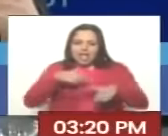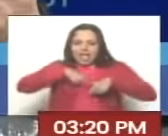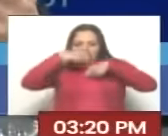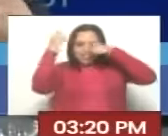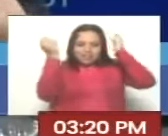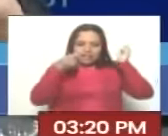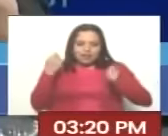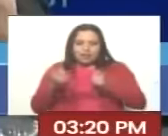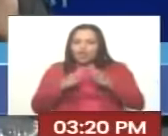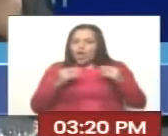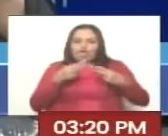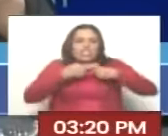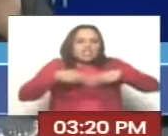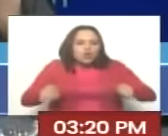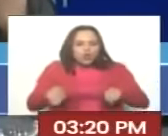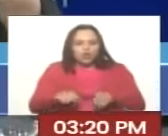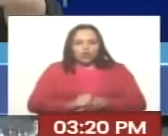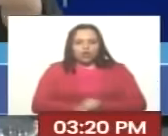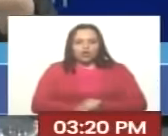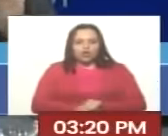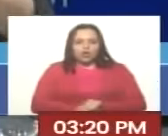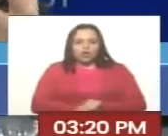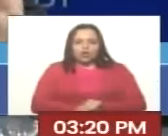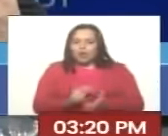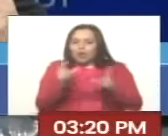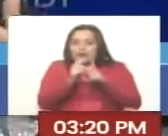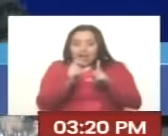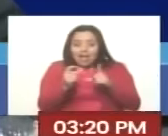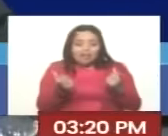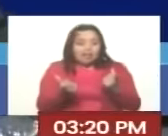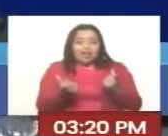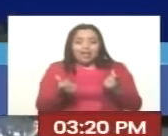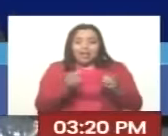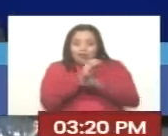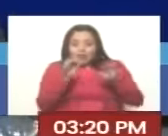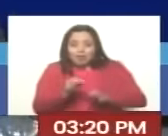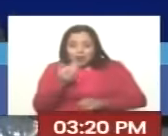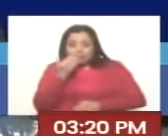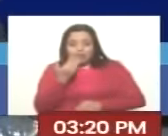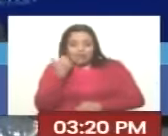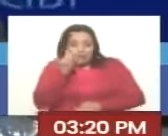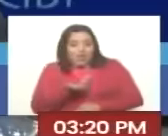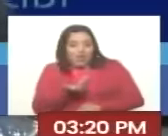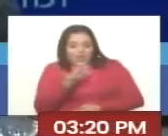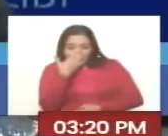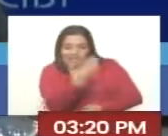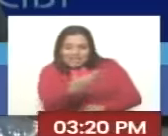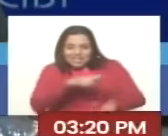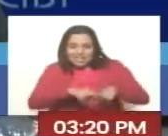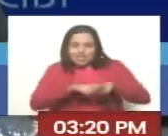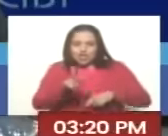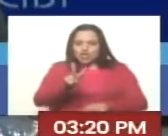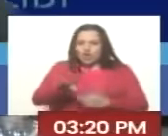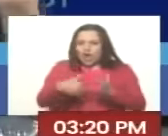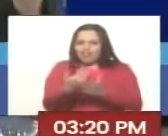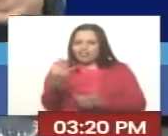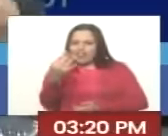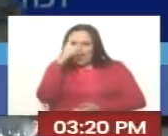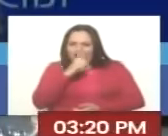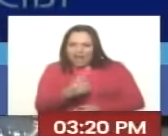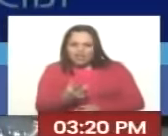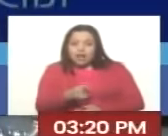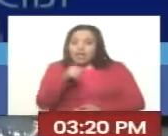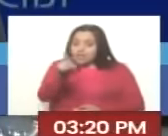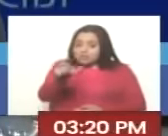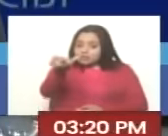totalmente desnudo, con obscenidades explícitas, frente a niños de 2 y 3 años de edad. Caramba. Bueno, esa persona